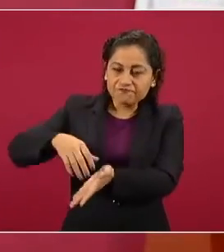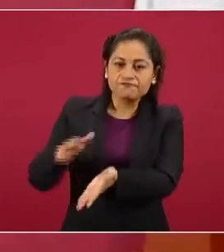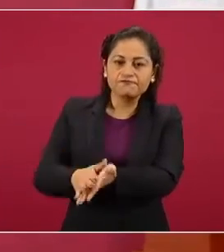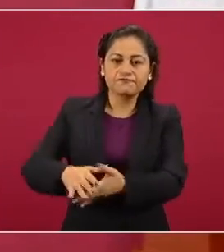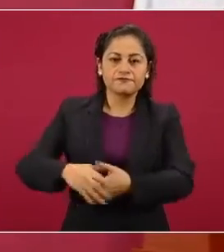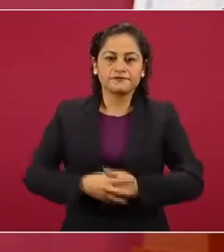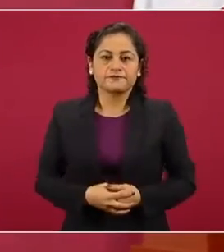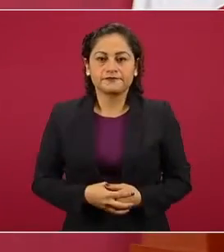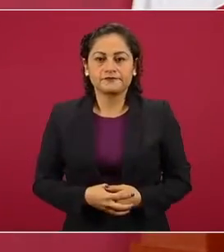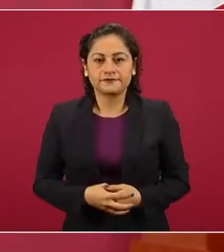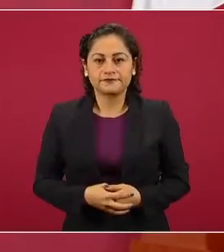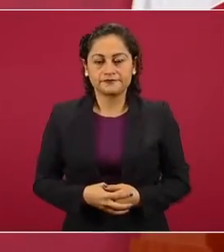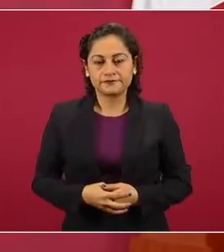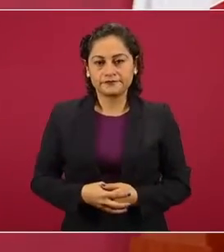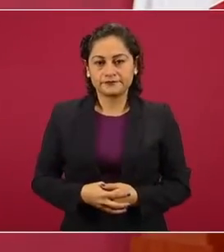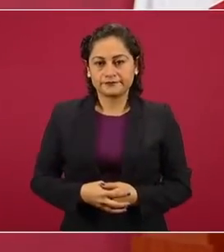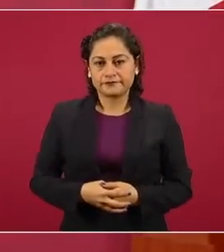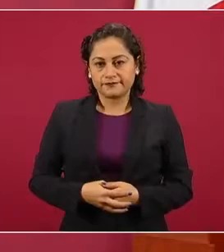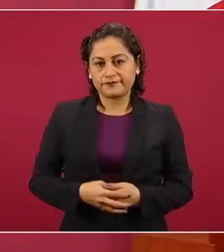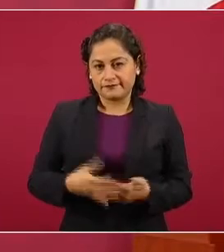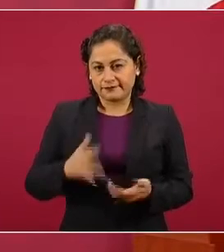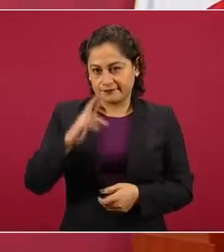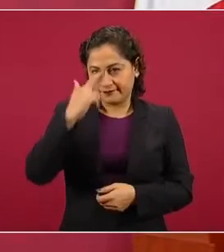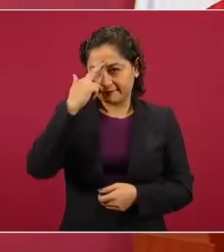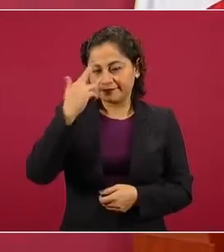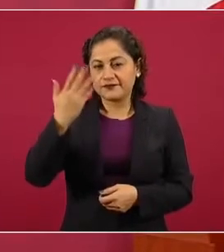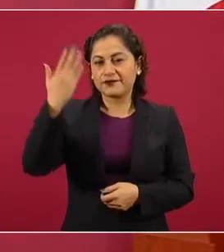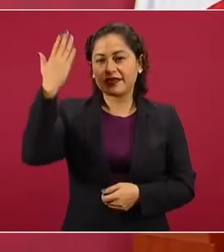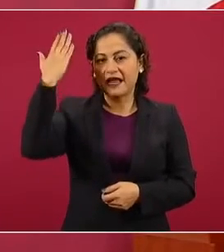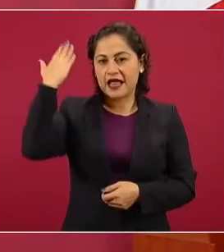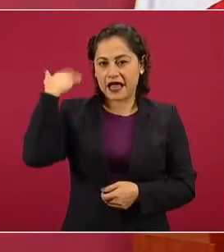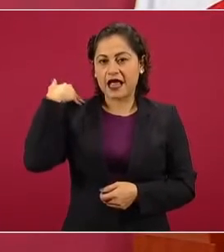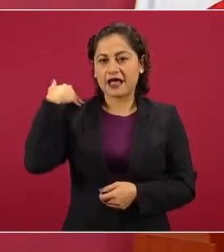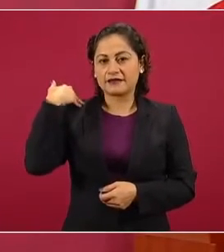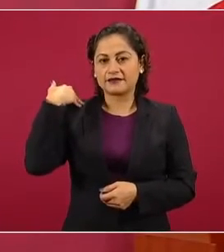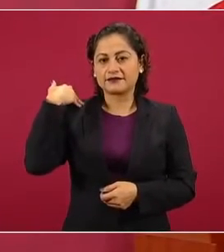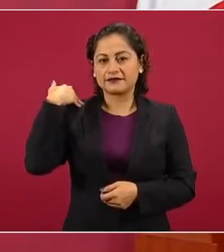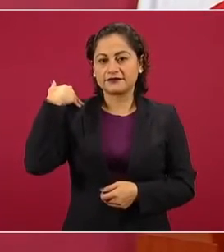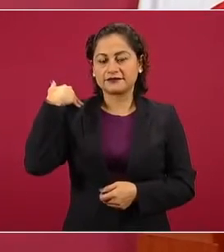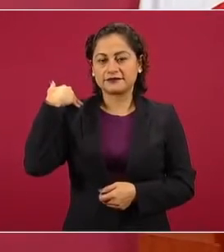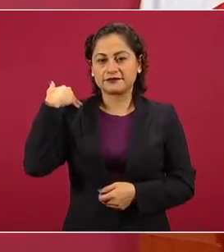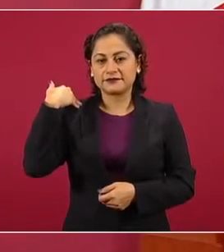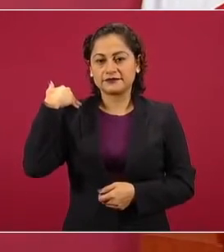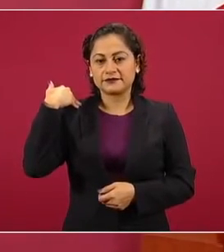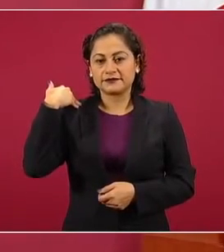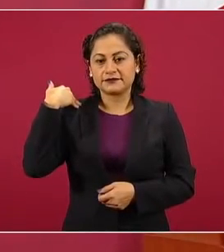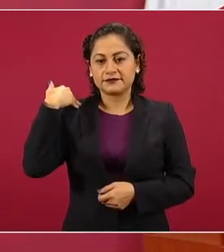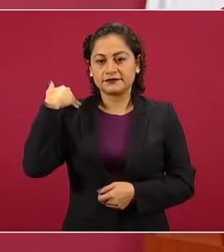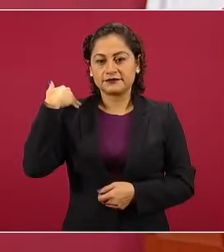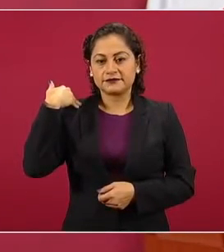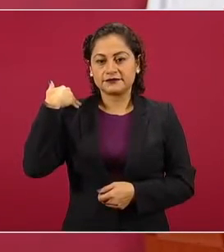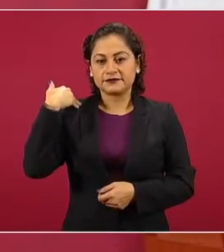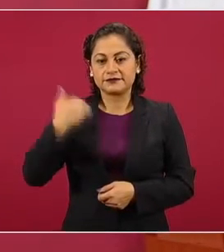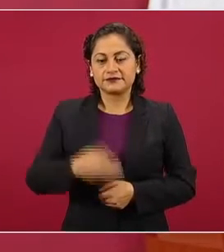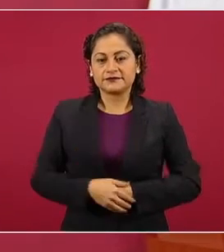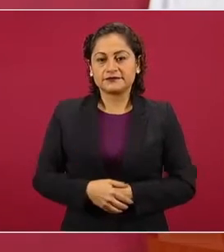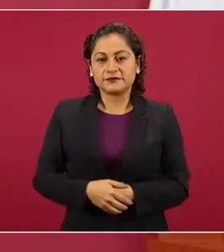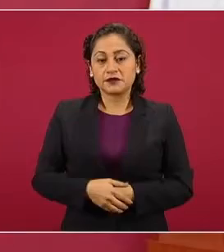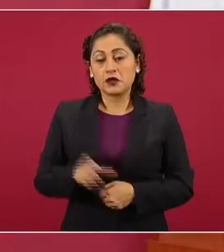de que llevaran a cabo los cambios ya en el inicio del